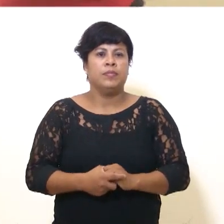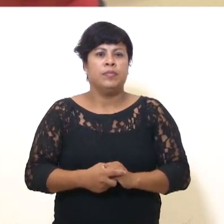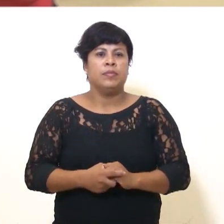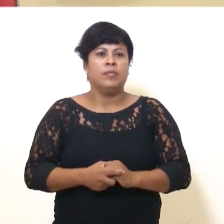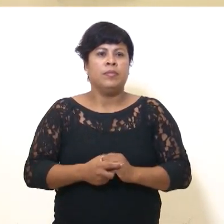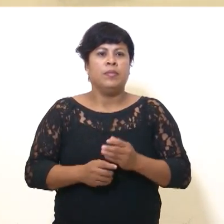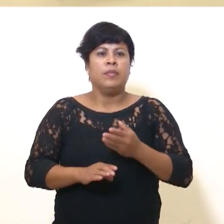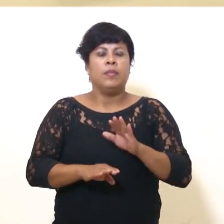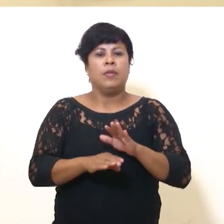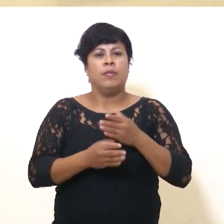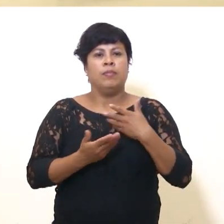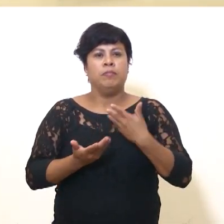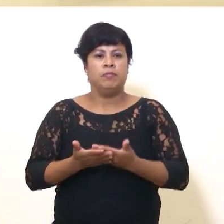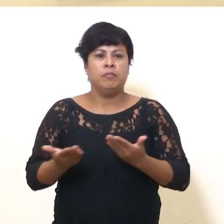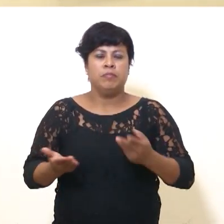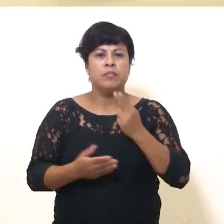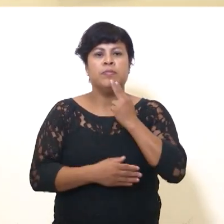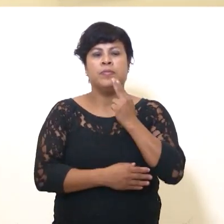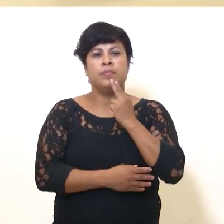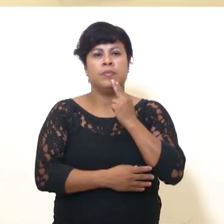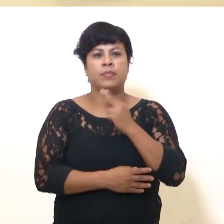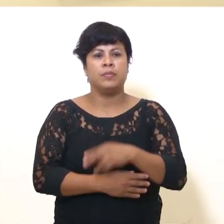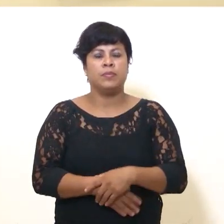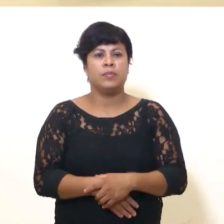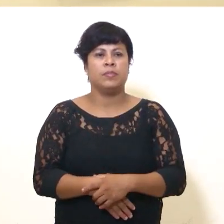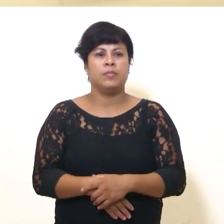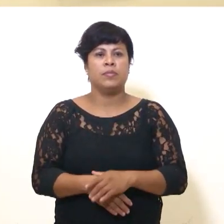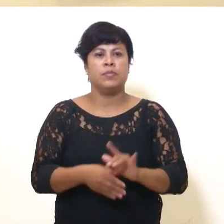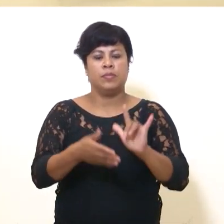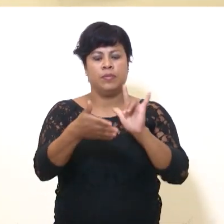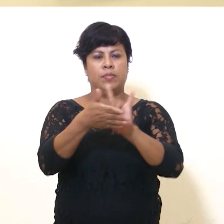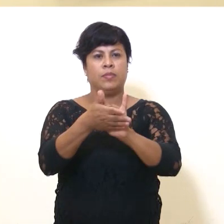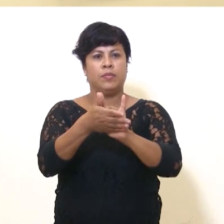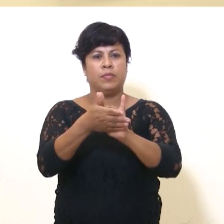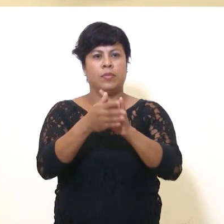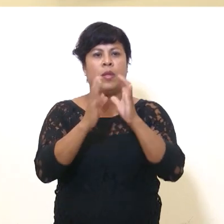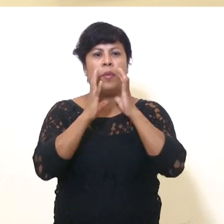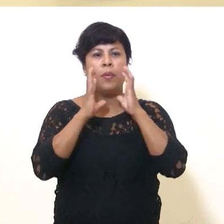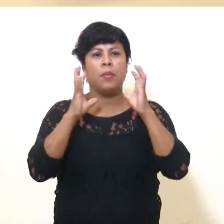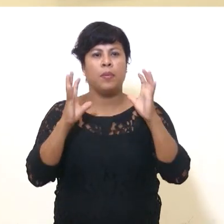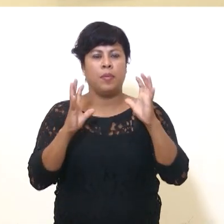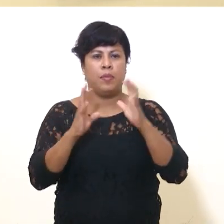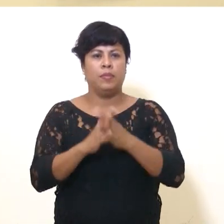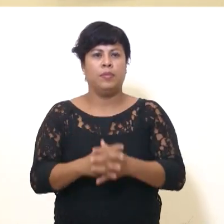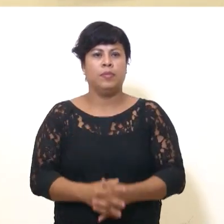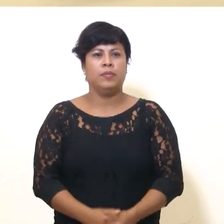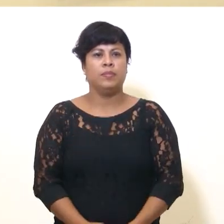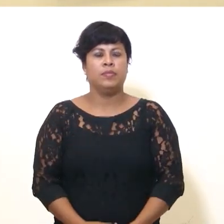Y vamos a utilizar este carteloncito de globos,